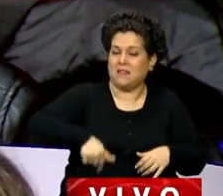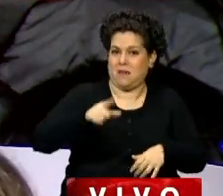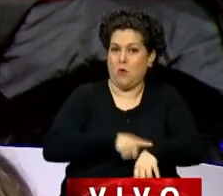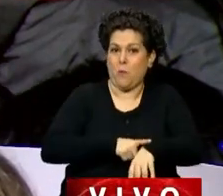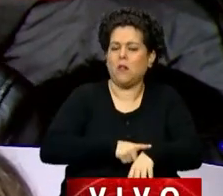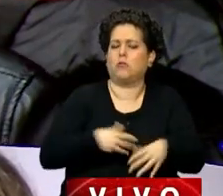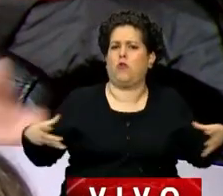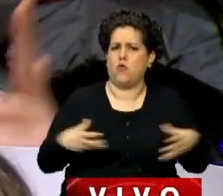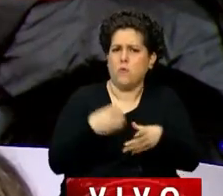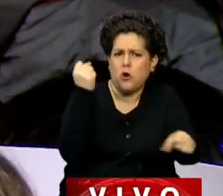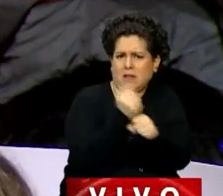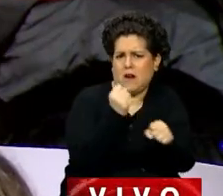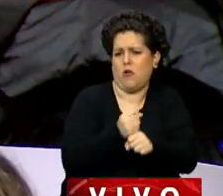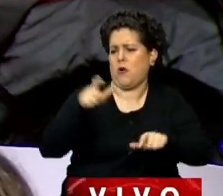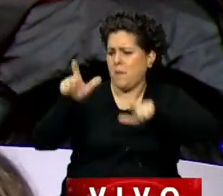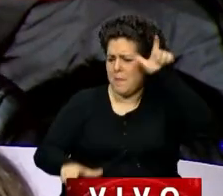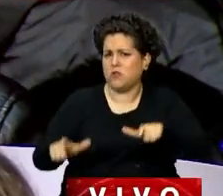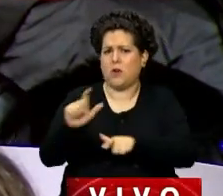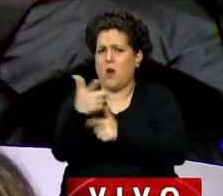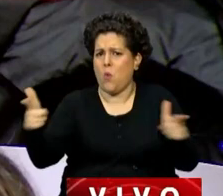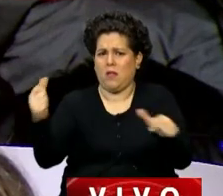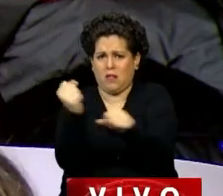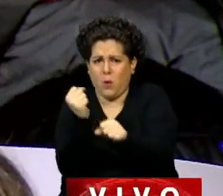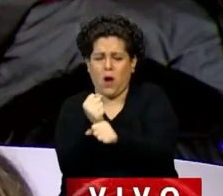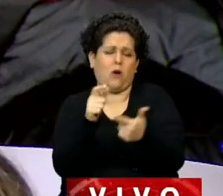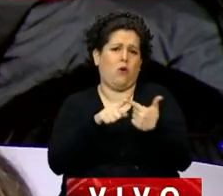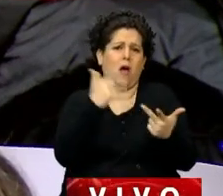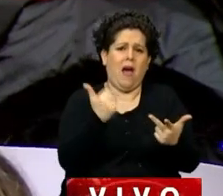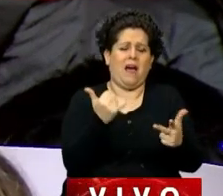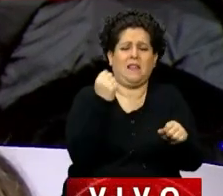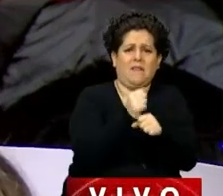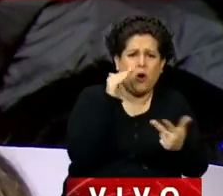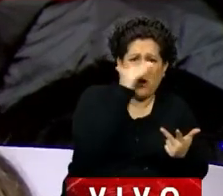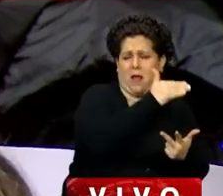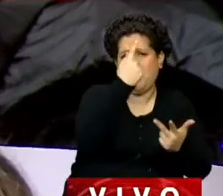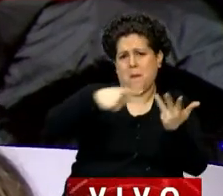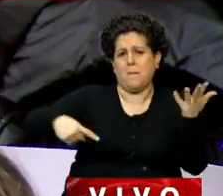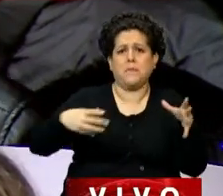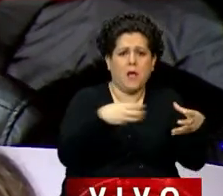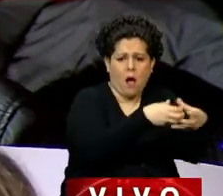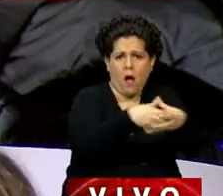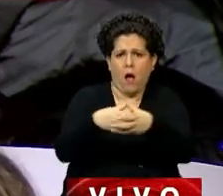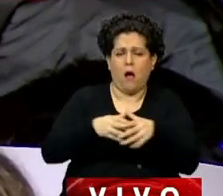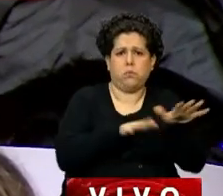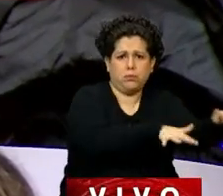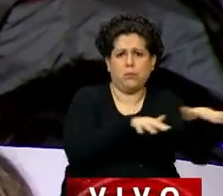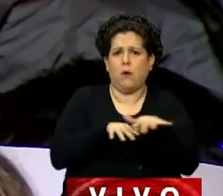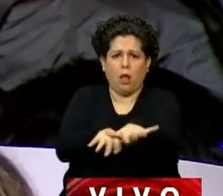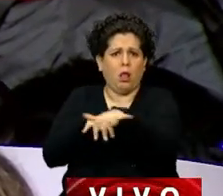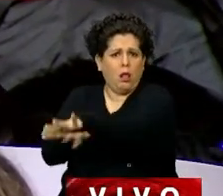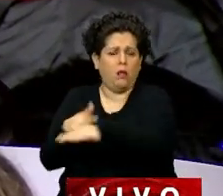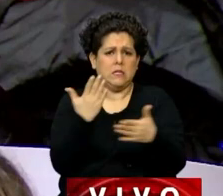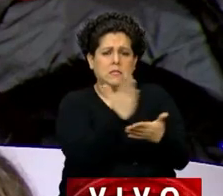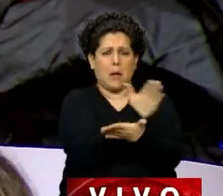trabajadora, los desocupados, los que tienen trabajo precario, están peleando pero en forma aislada, porque eso no se une. Por eso, señor